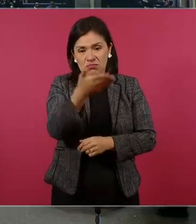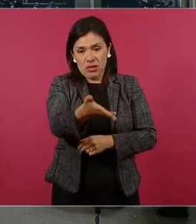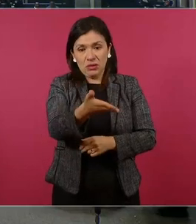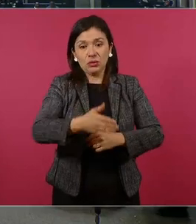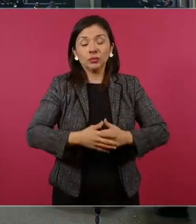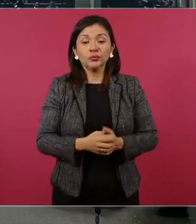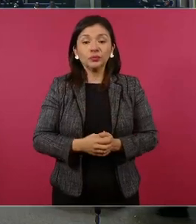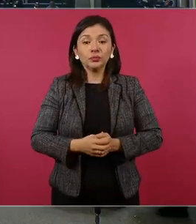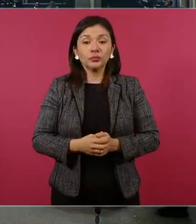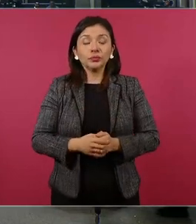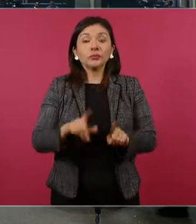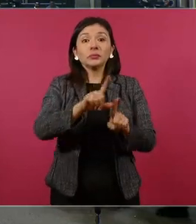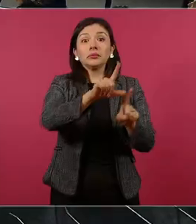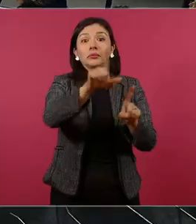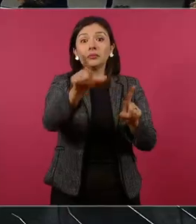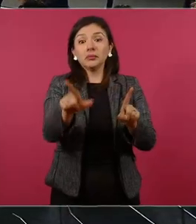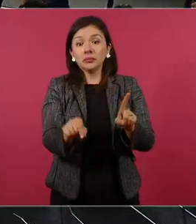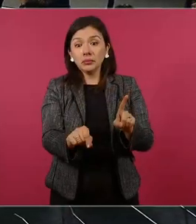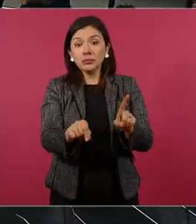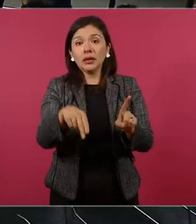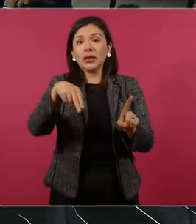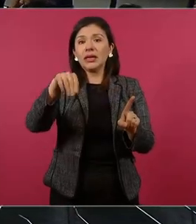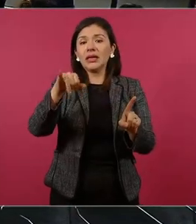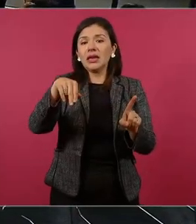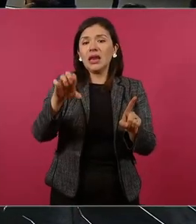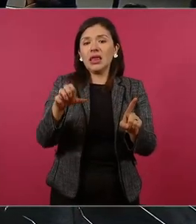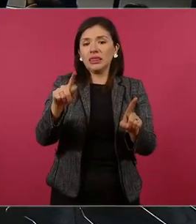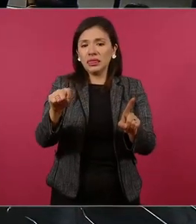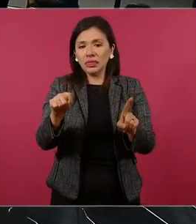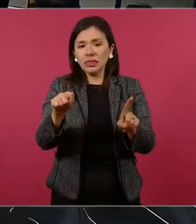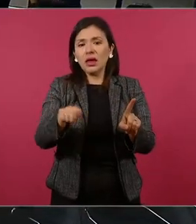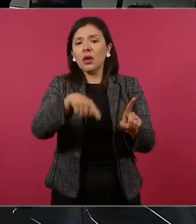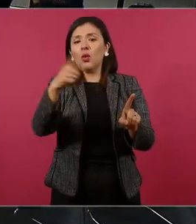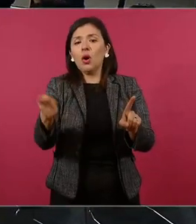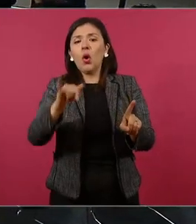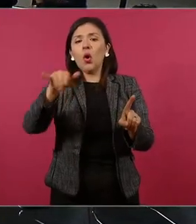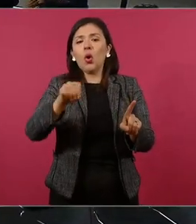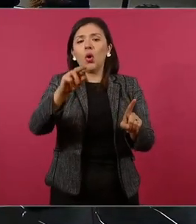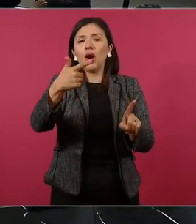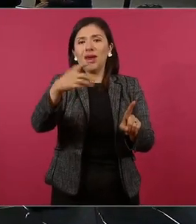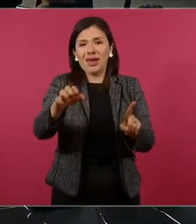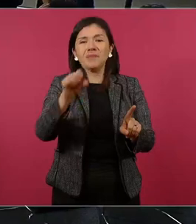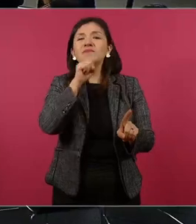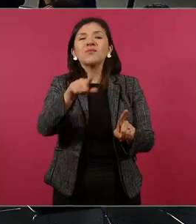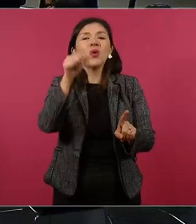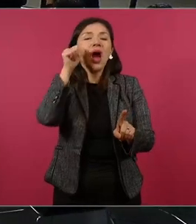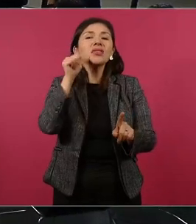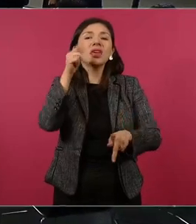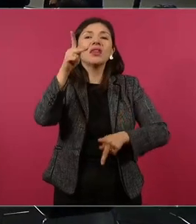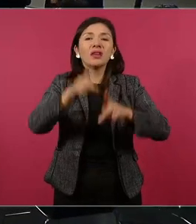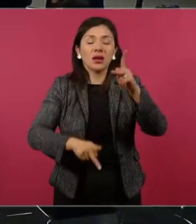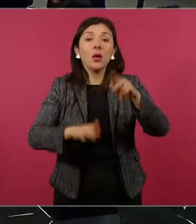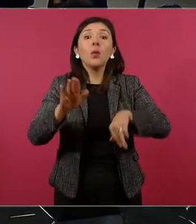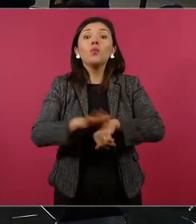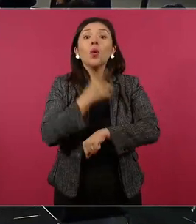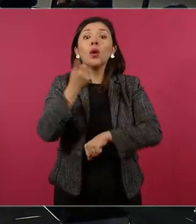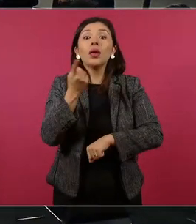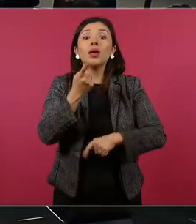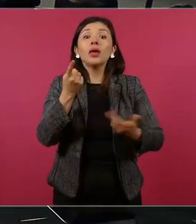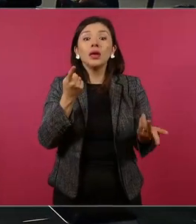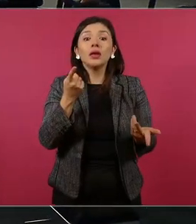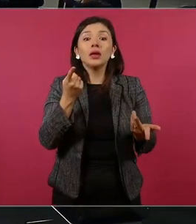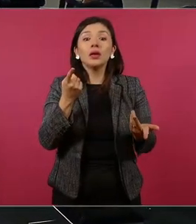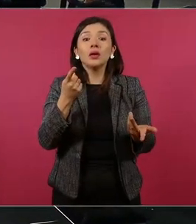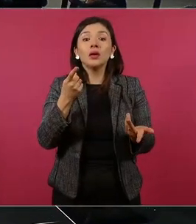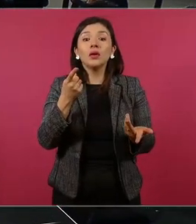este luego Ninel y luego Jorge solo los tres que quedaron porque también